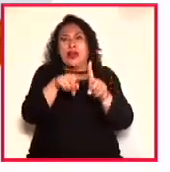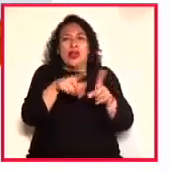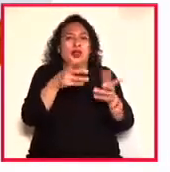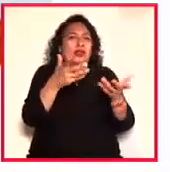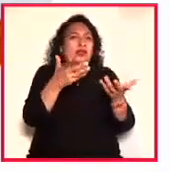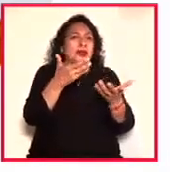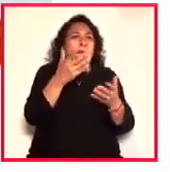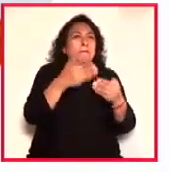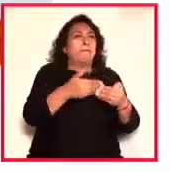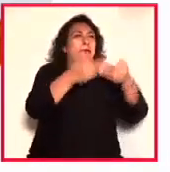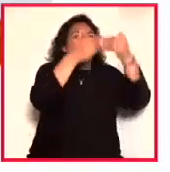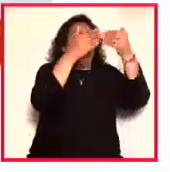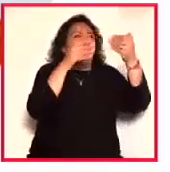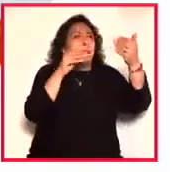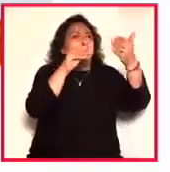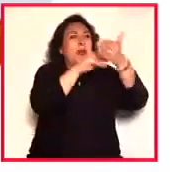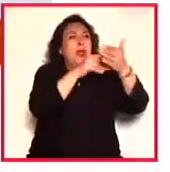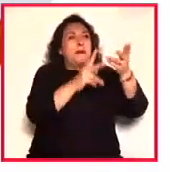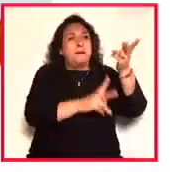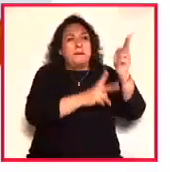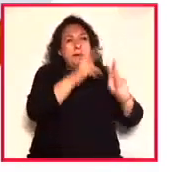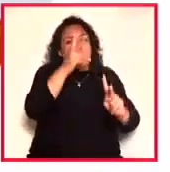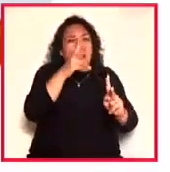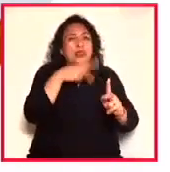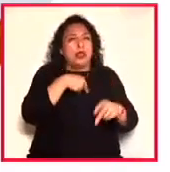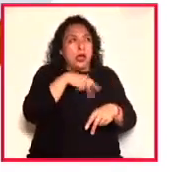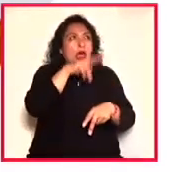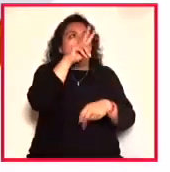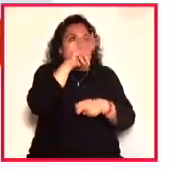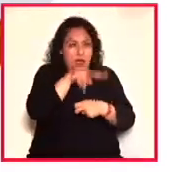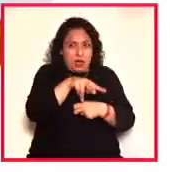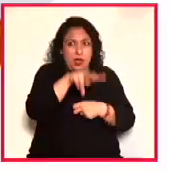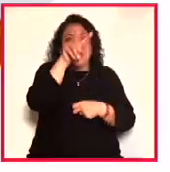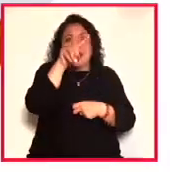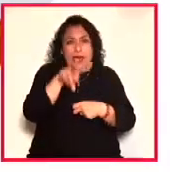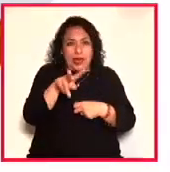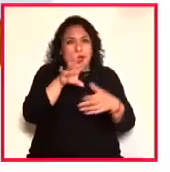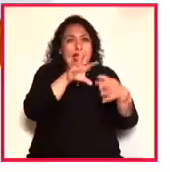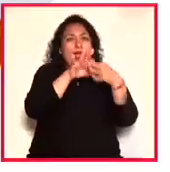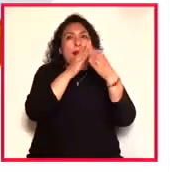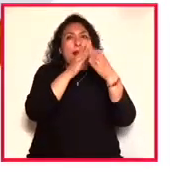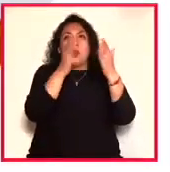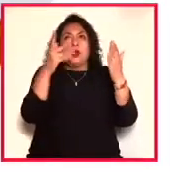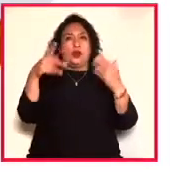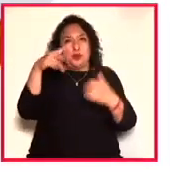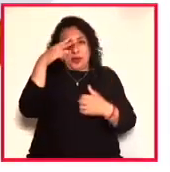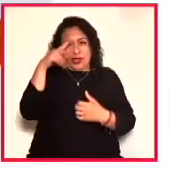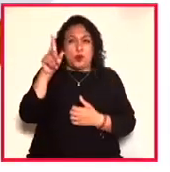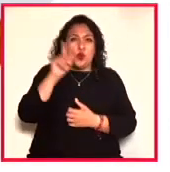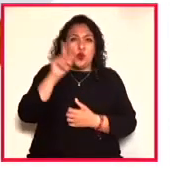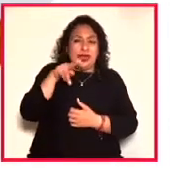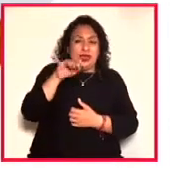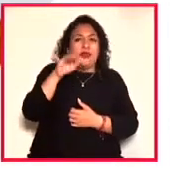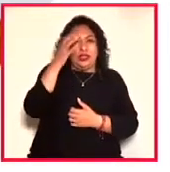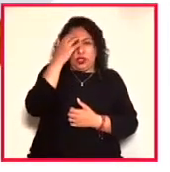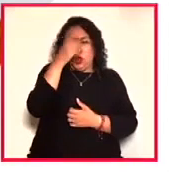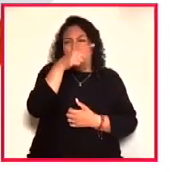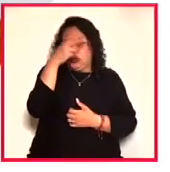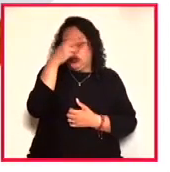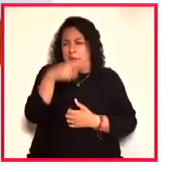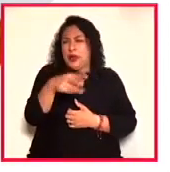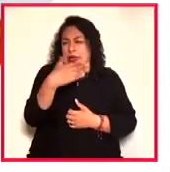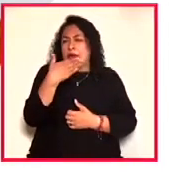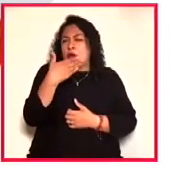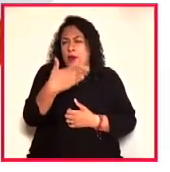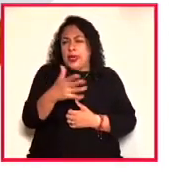una pared muy directamente unida a los murales mexicanos. Nieves conoce muy bien también México.